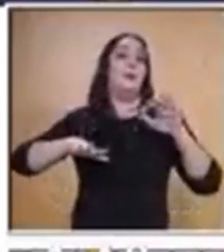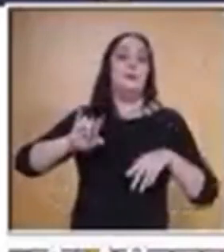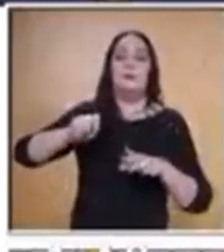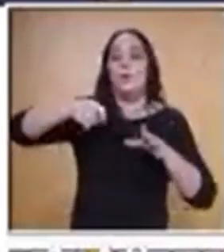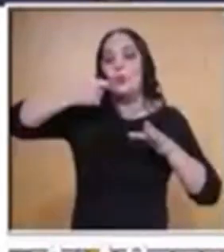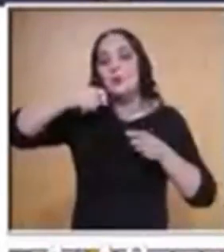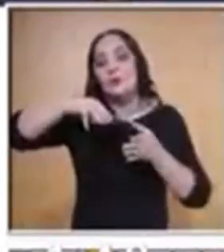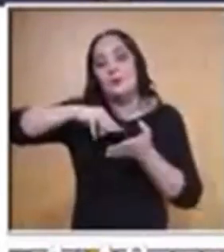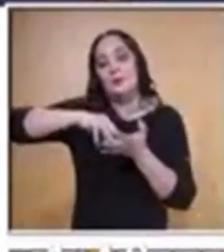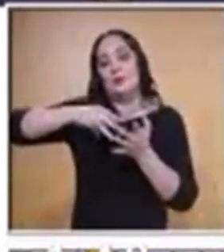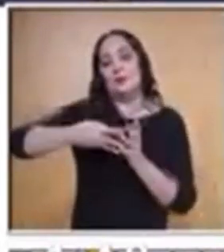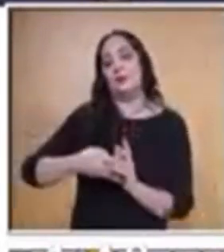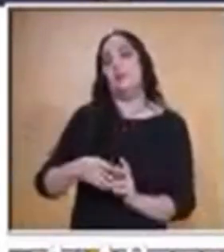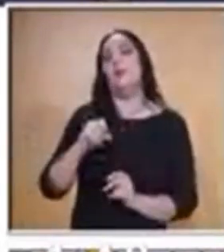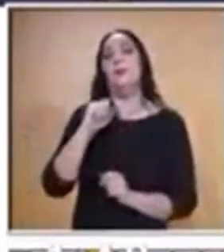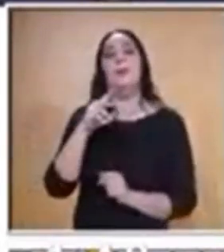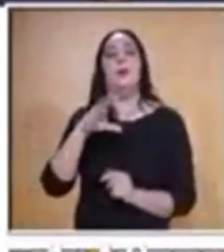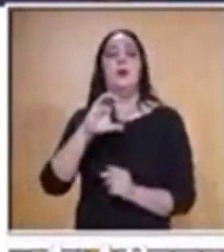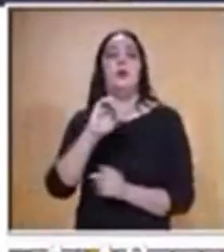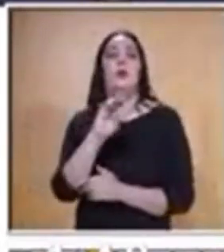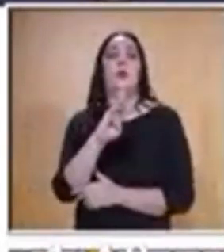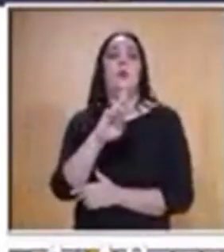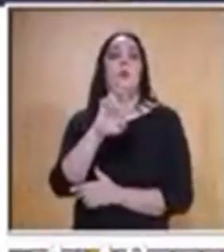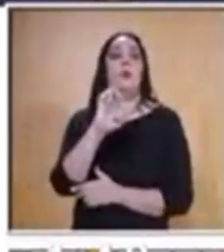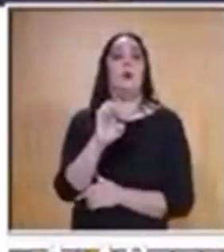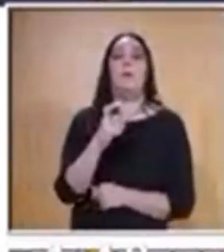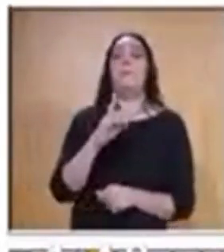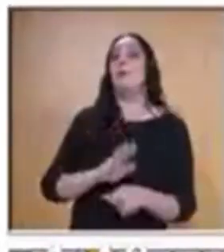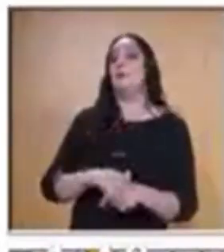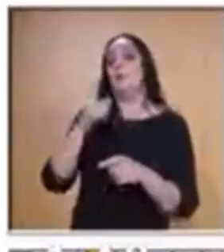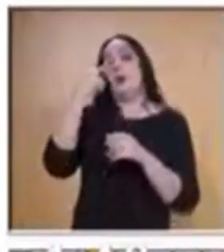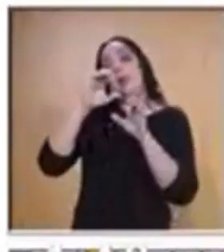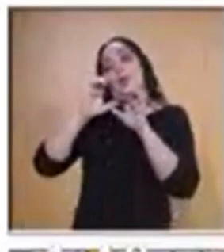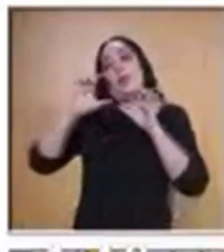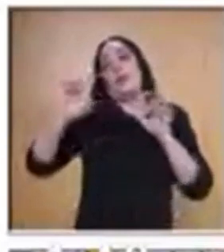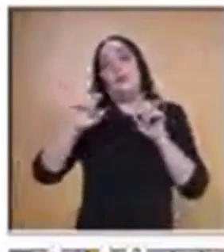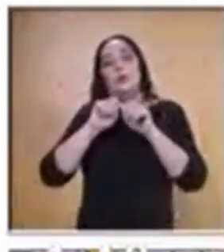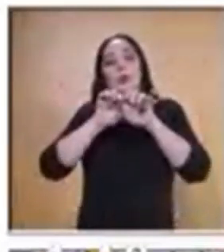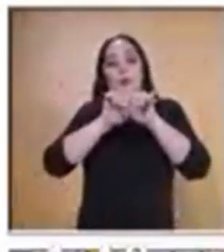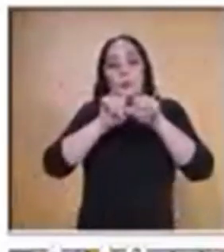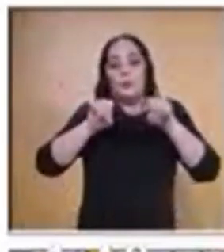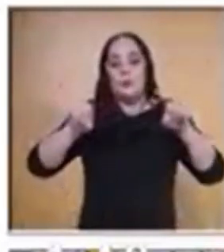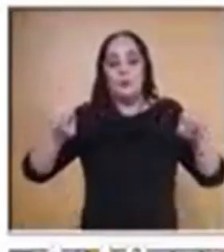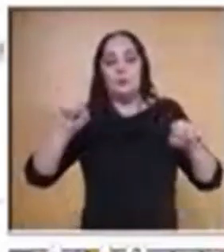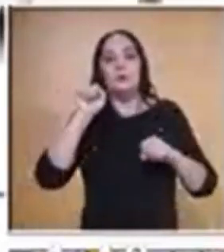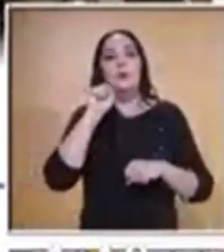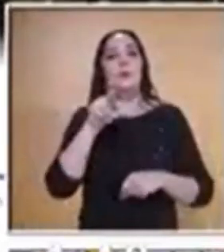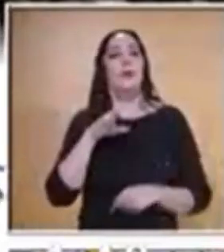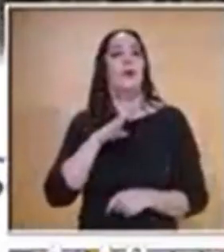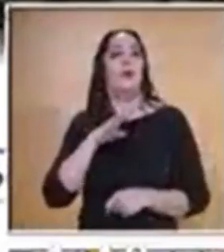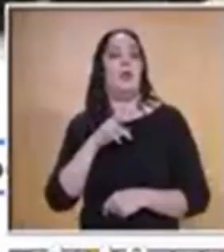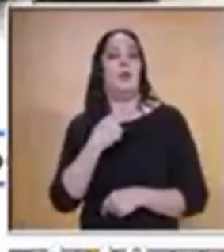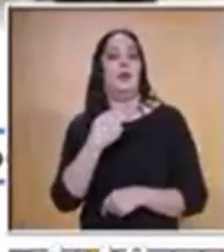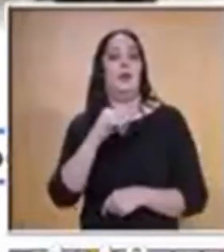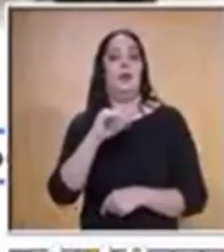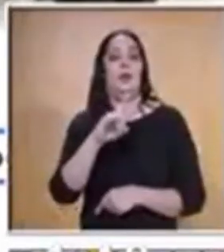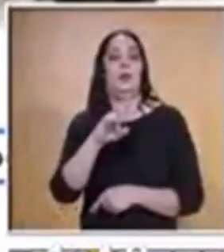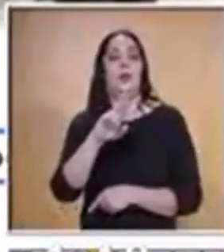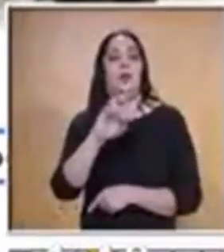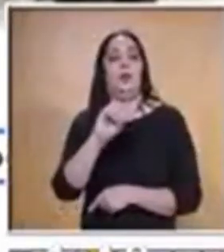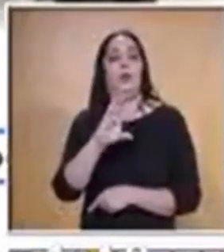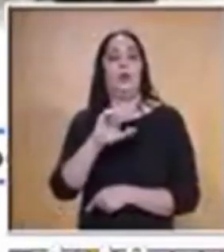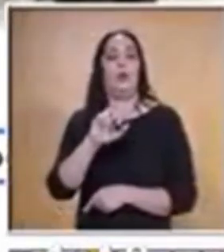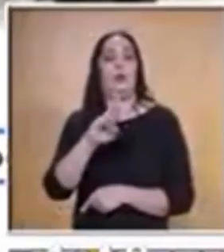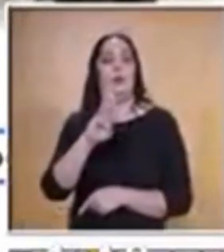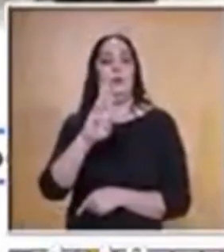cobre mayoritariamente lo han visto ustedes en cable. También tenemos a los hidrocarburos.